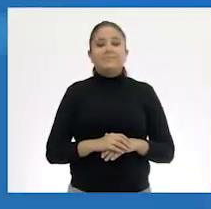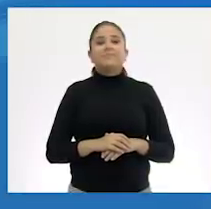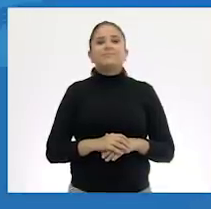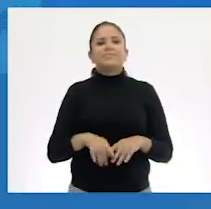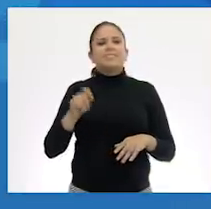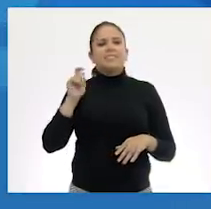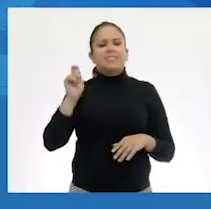título lleva?